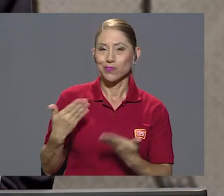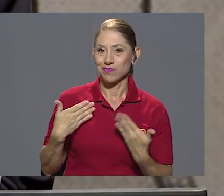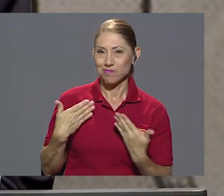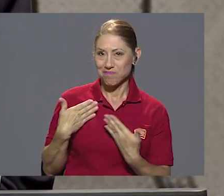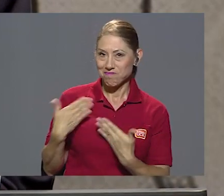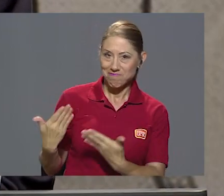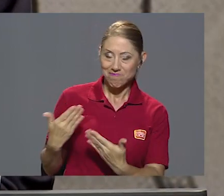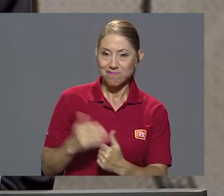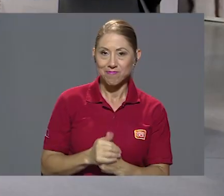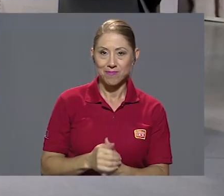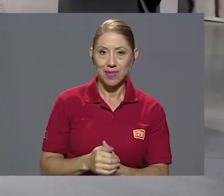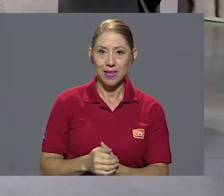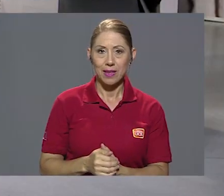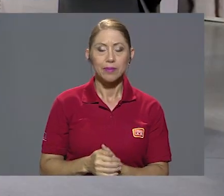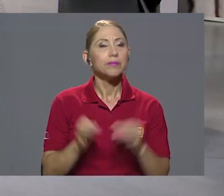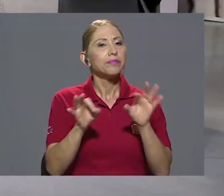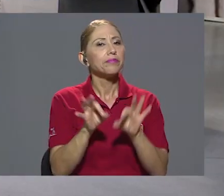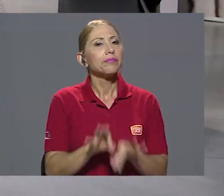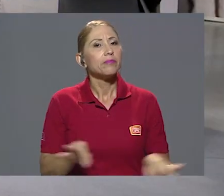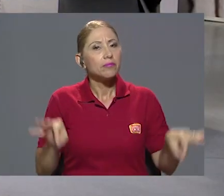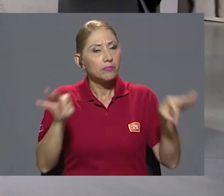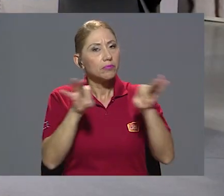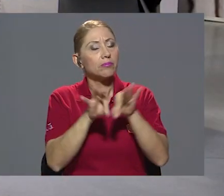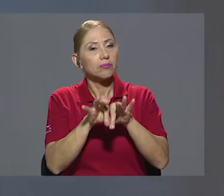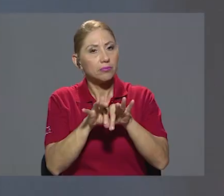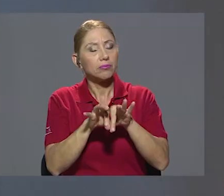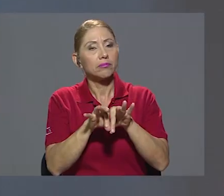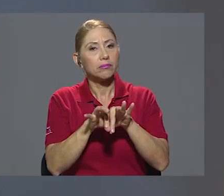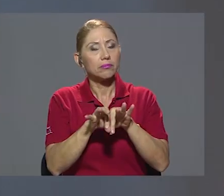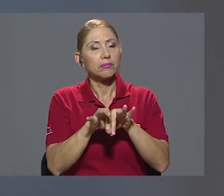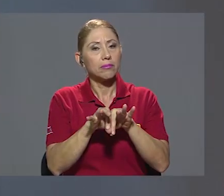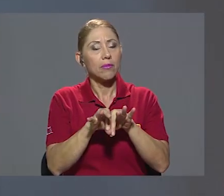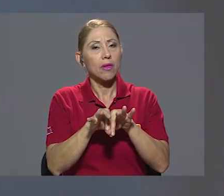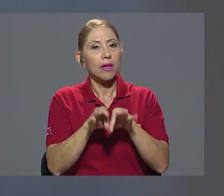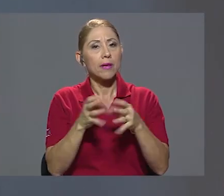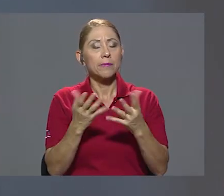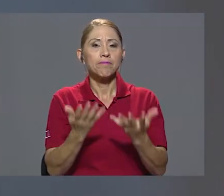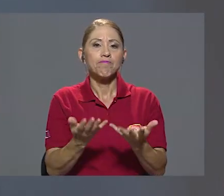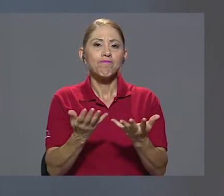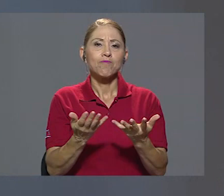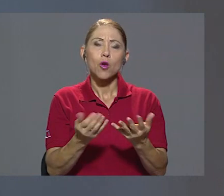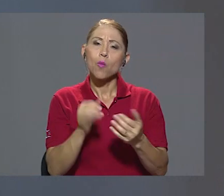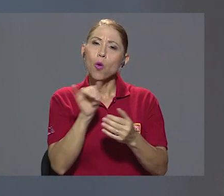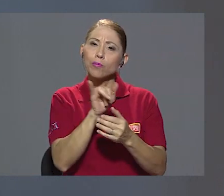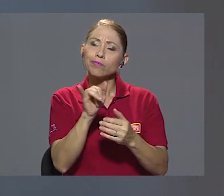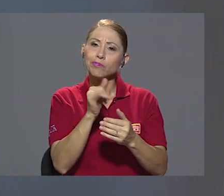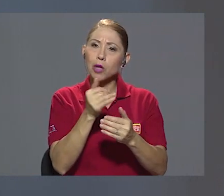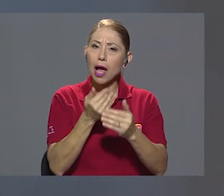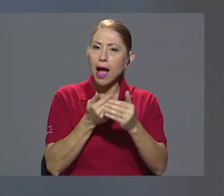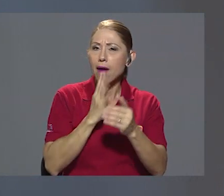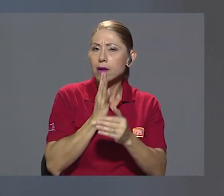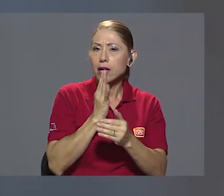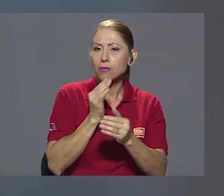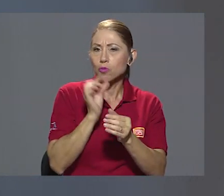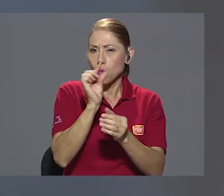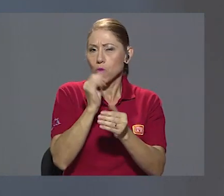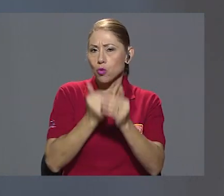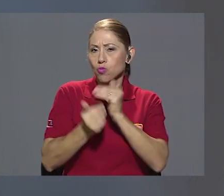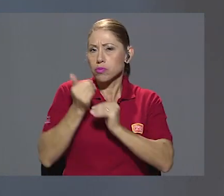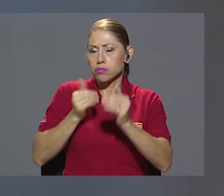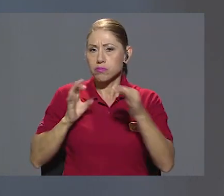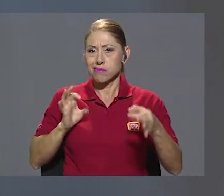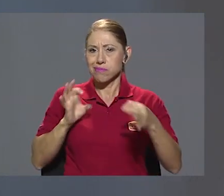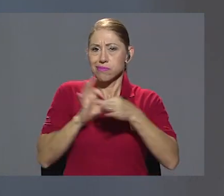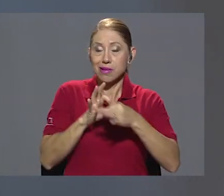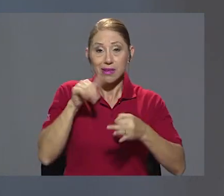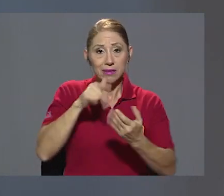Maribel. Estamos a la orden. Es importante, ¿verdad?, hacer un pequeño marco de referencia. Este programa